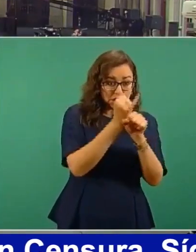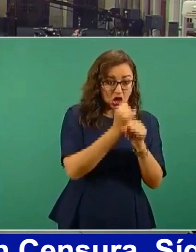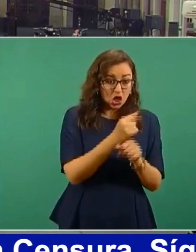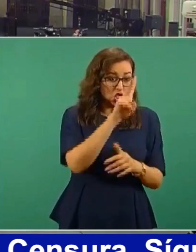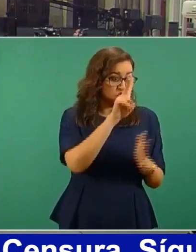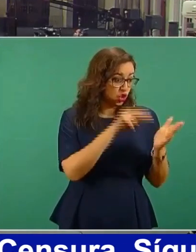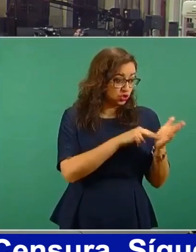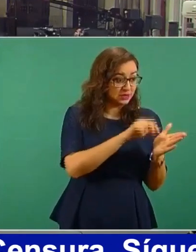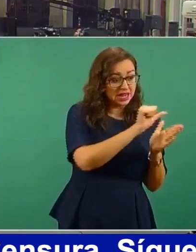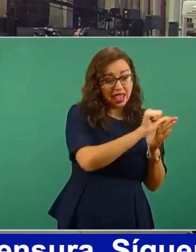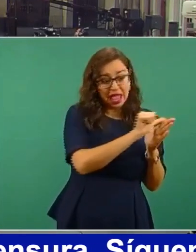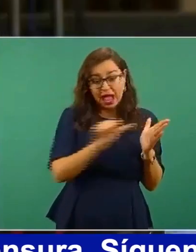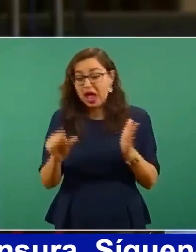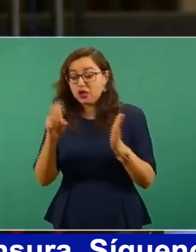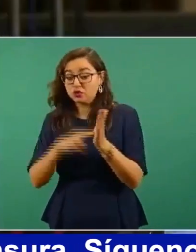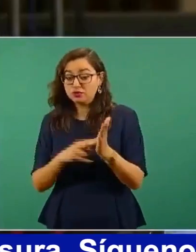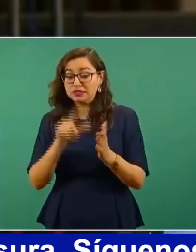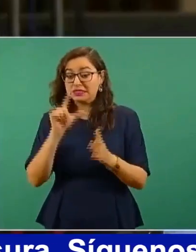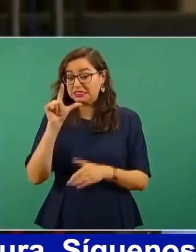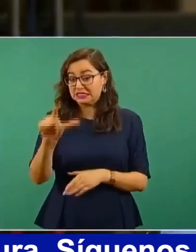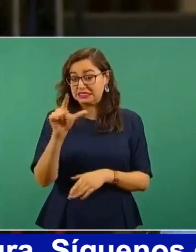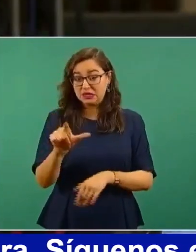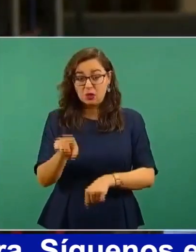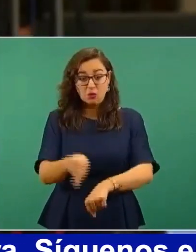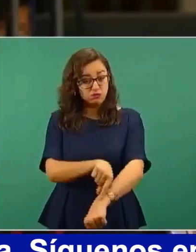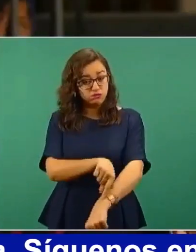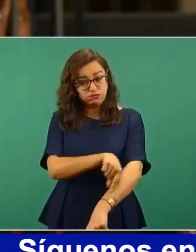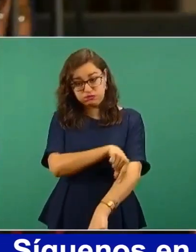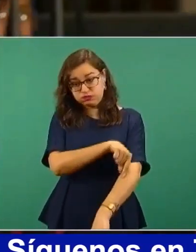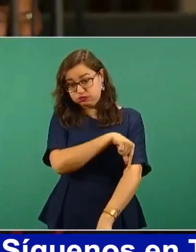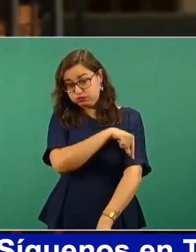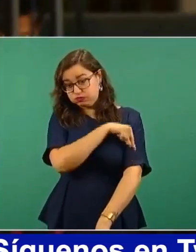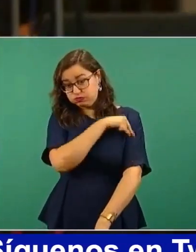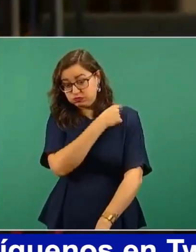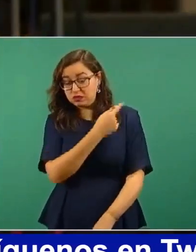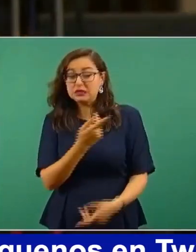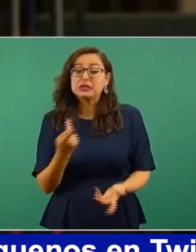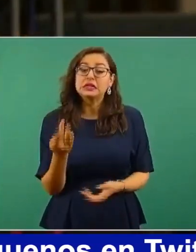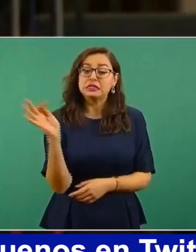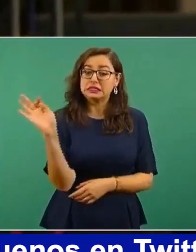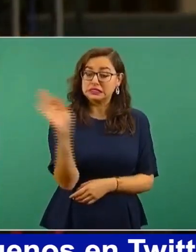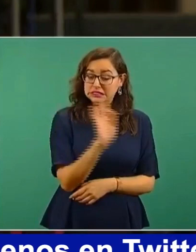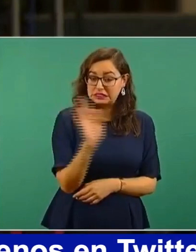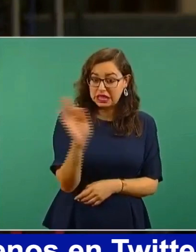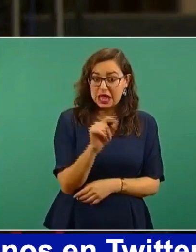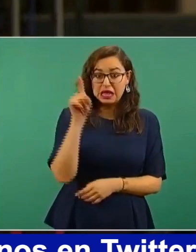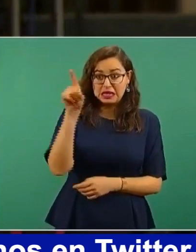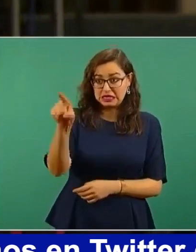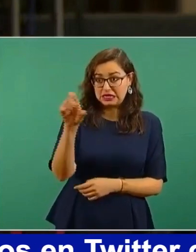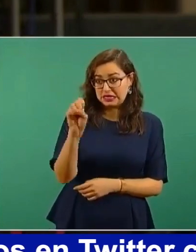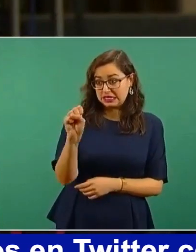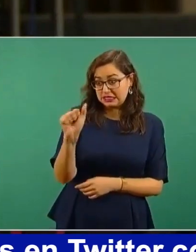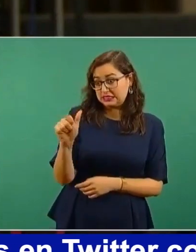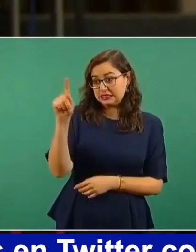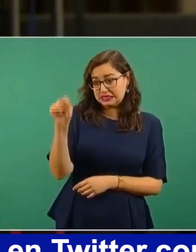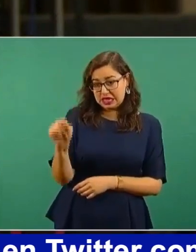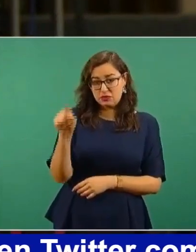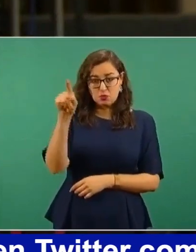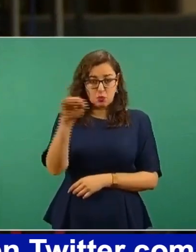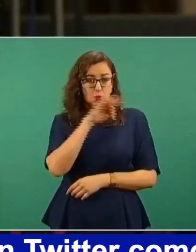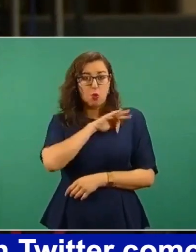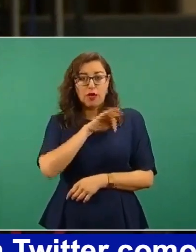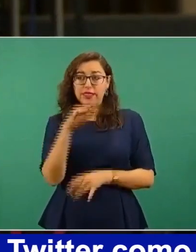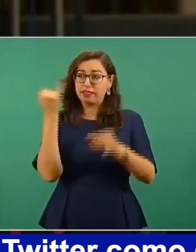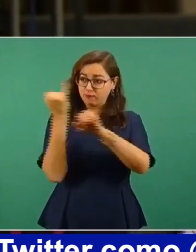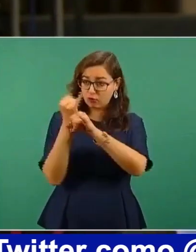Raquel Buenrostro nos diera una tarjeta informativa de la situación fiscal. Yo tengo datos de que al parecer